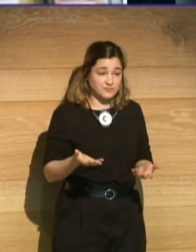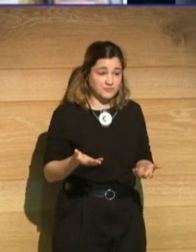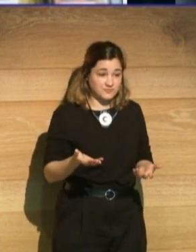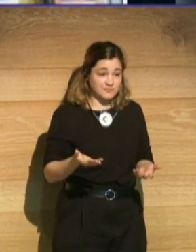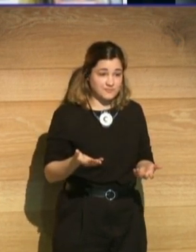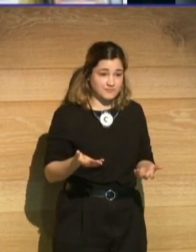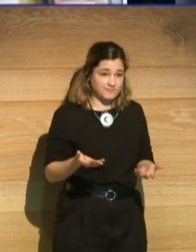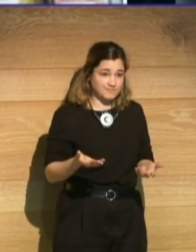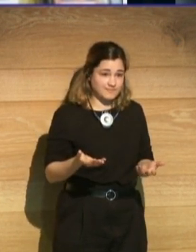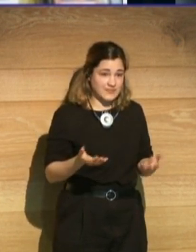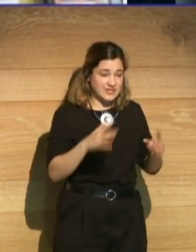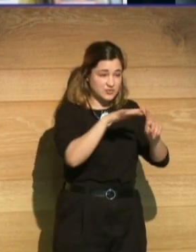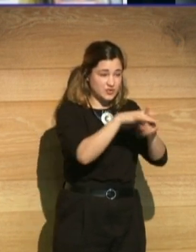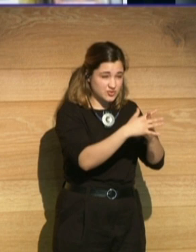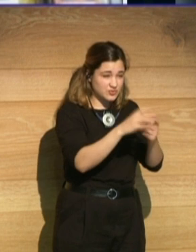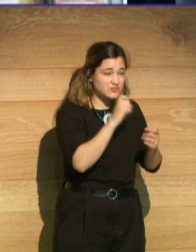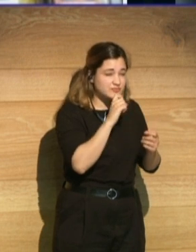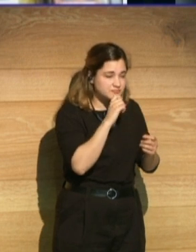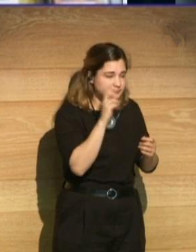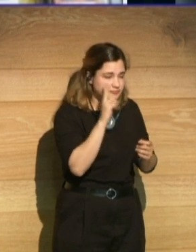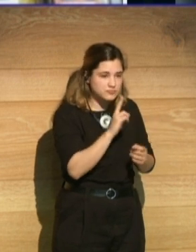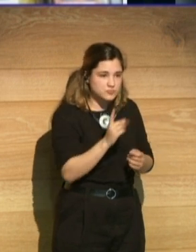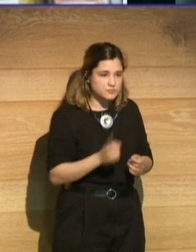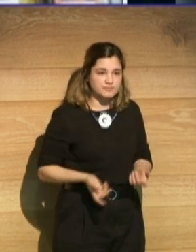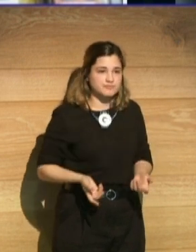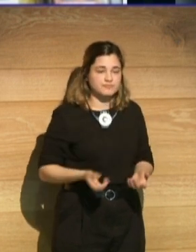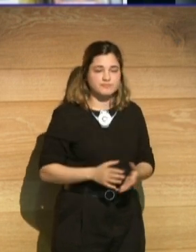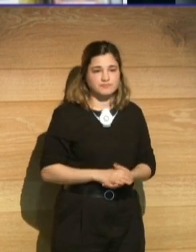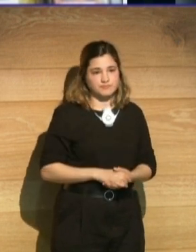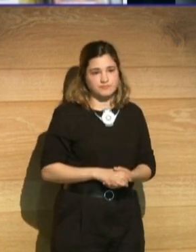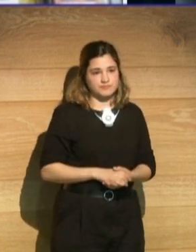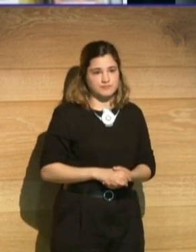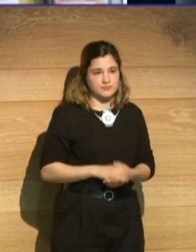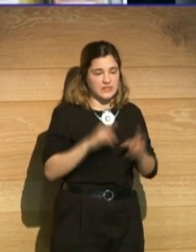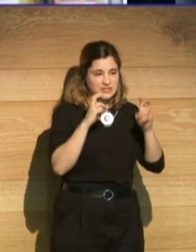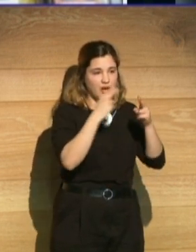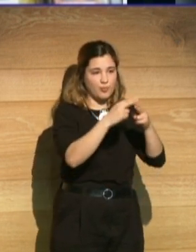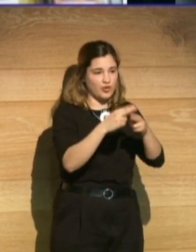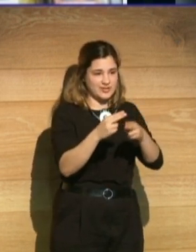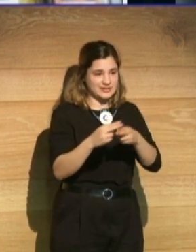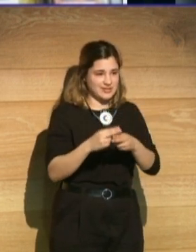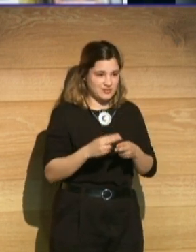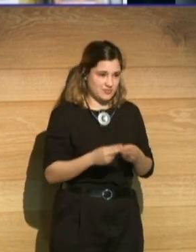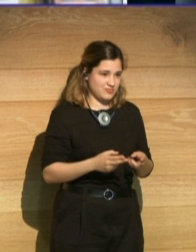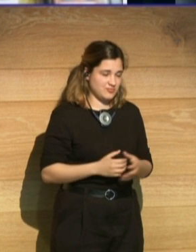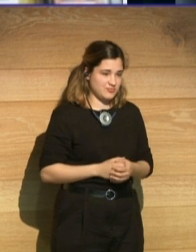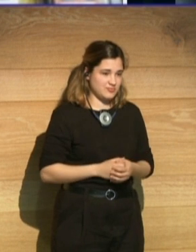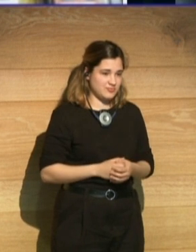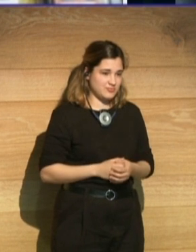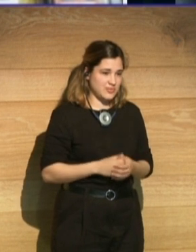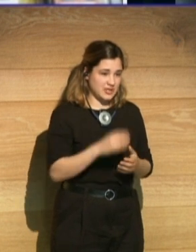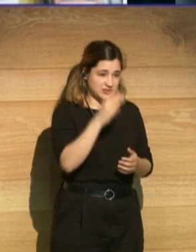porque no vemos la complejidad de las cosas, es decir, y de las cuestiones políticas que había levantado